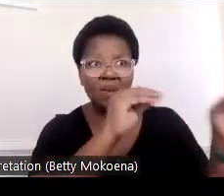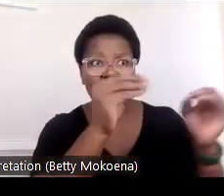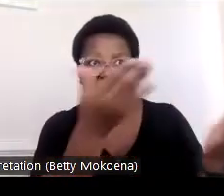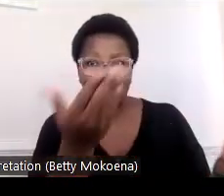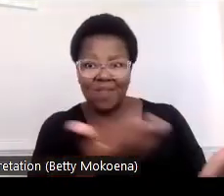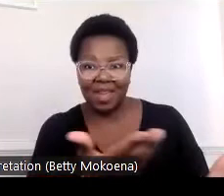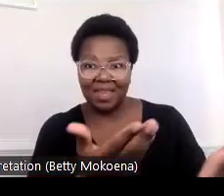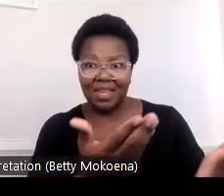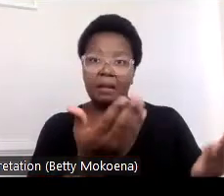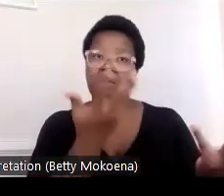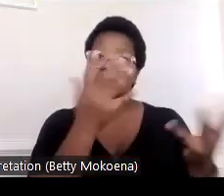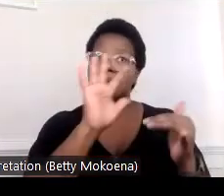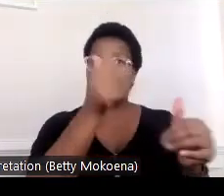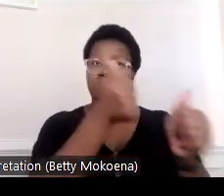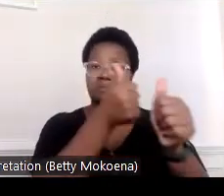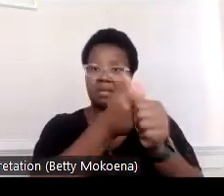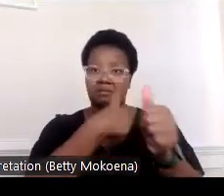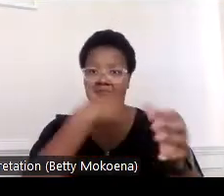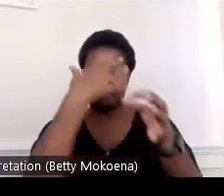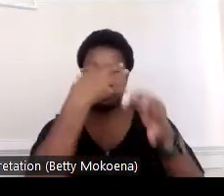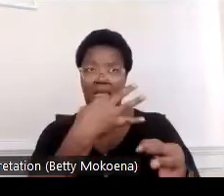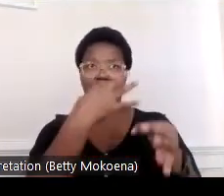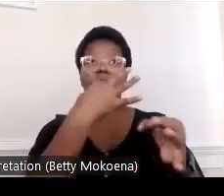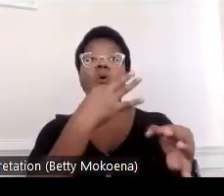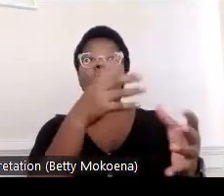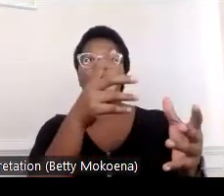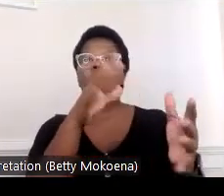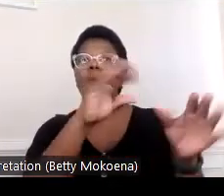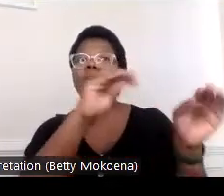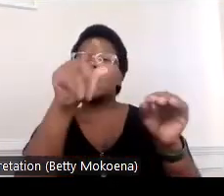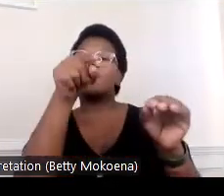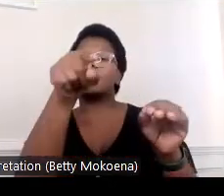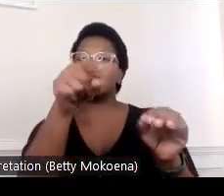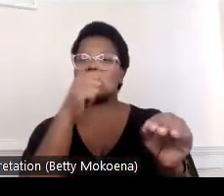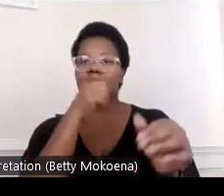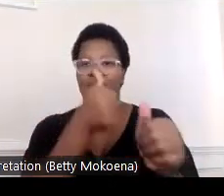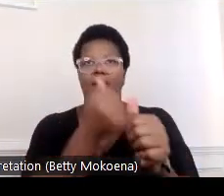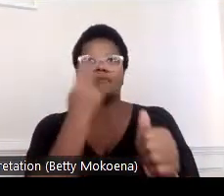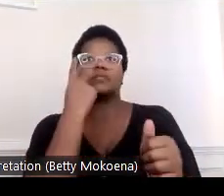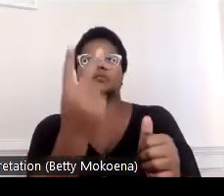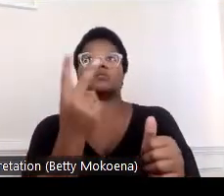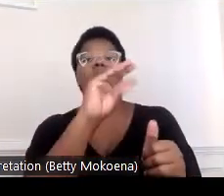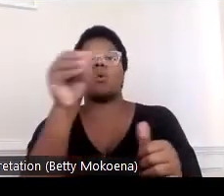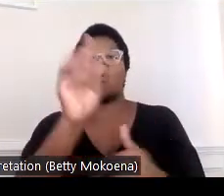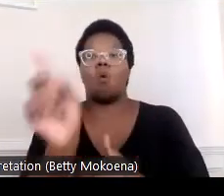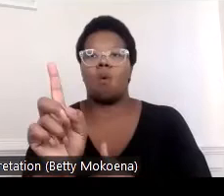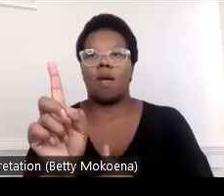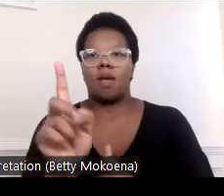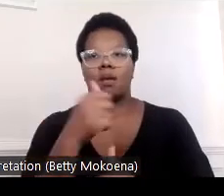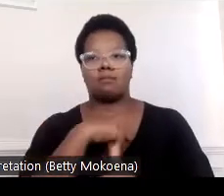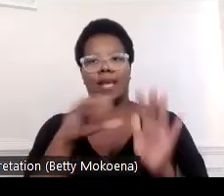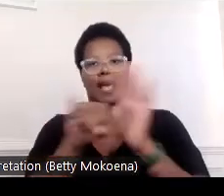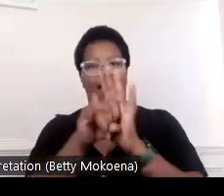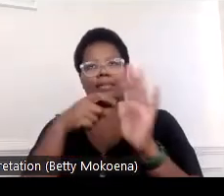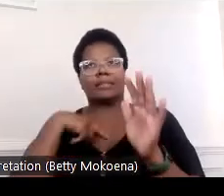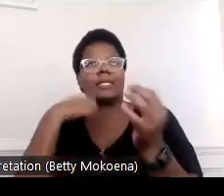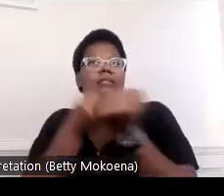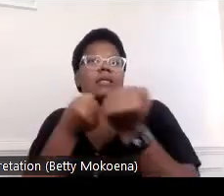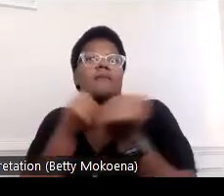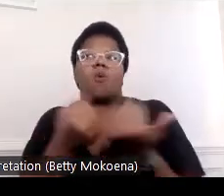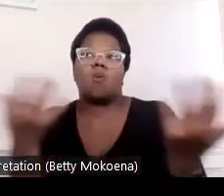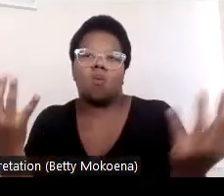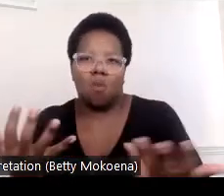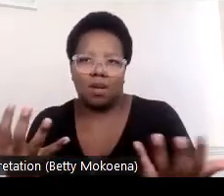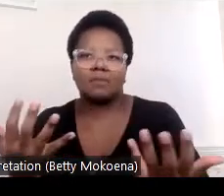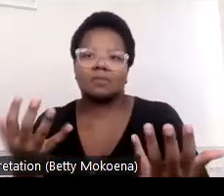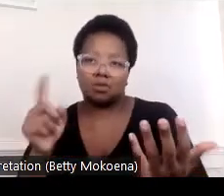debía haberle ayudado verdad quieres mudarte aquí verdad Y tal vez hubiese decidido Sí si lo quiero pero aún así